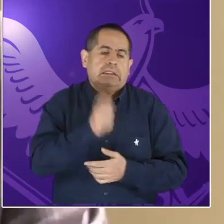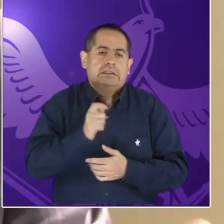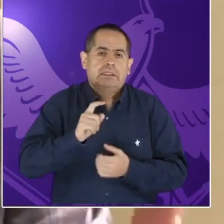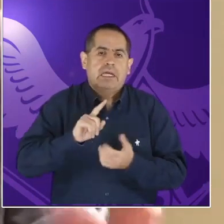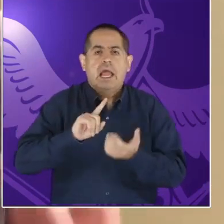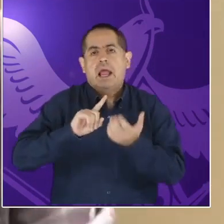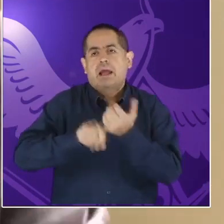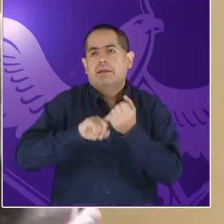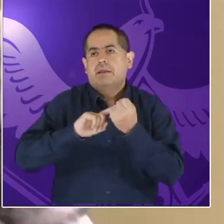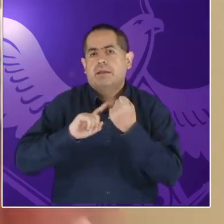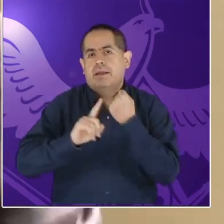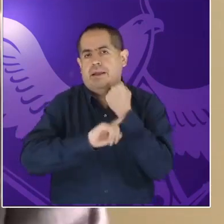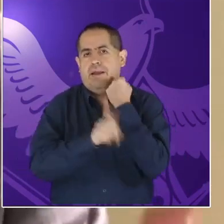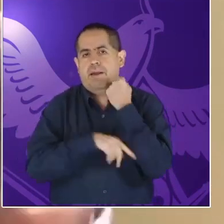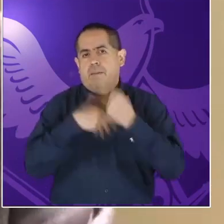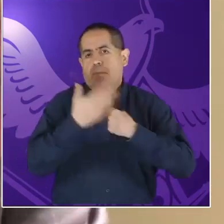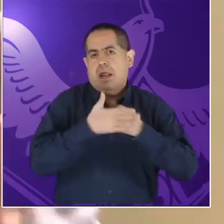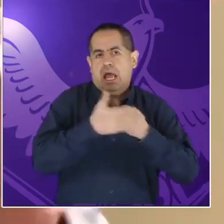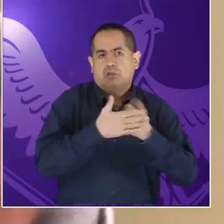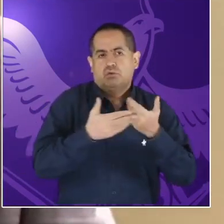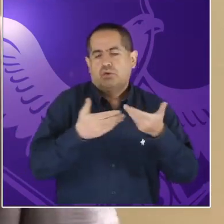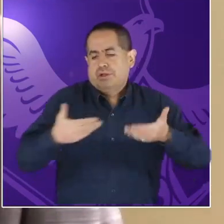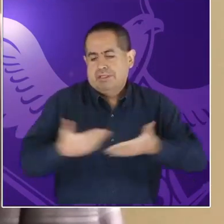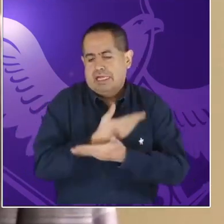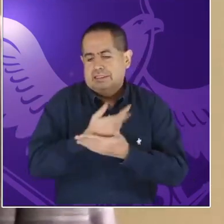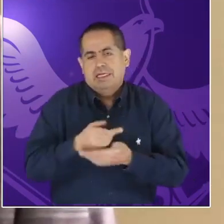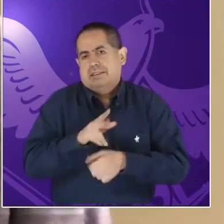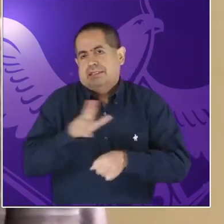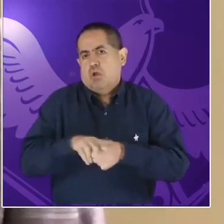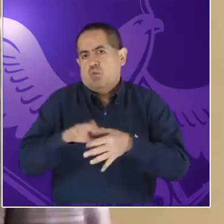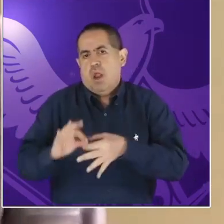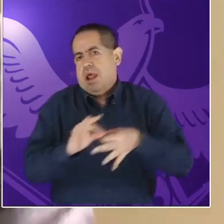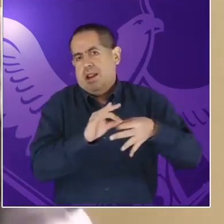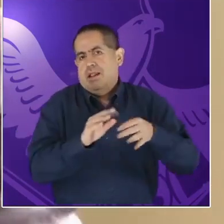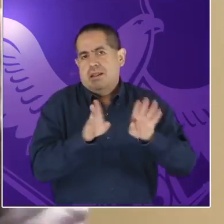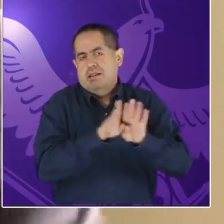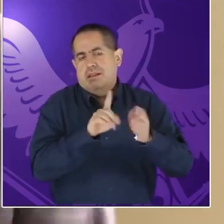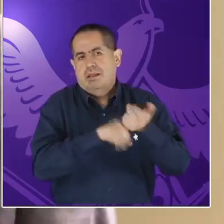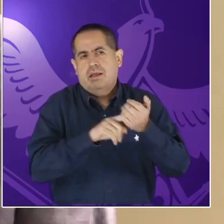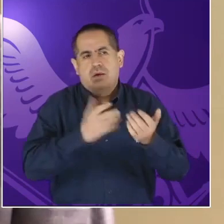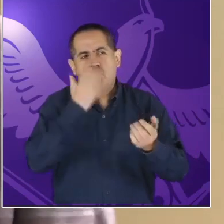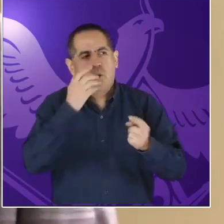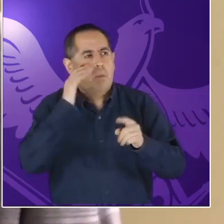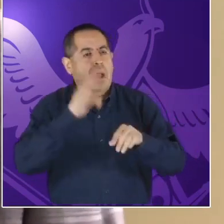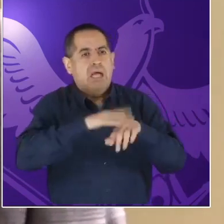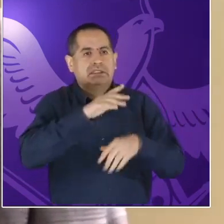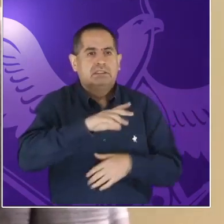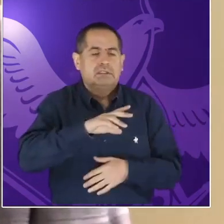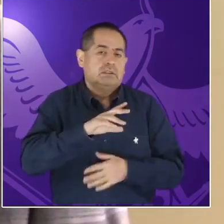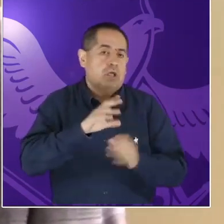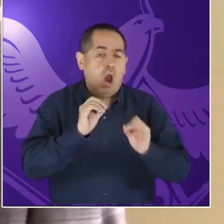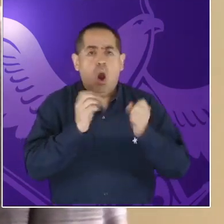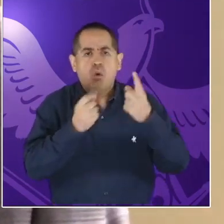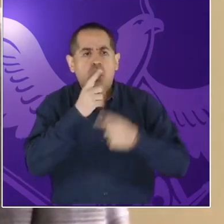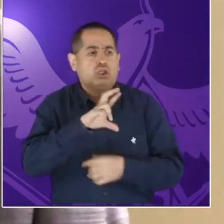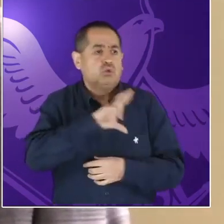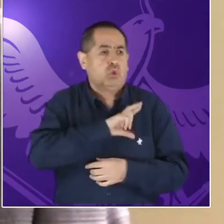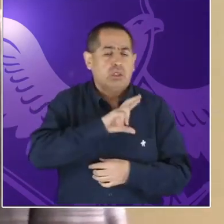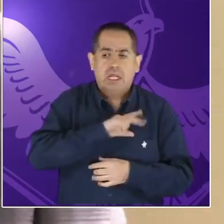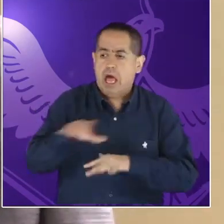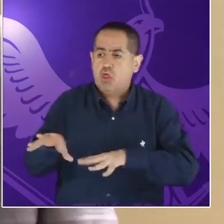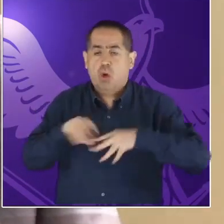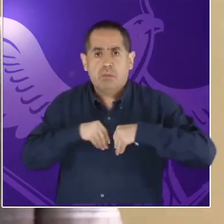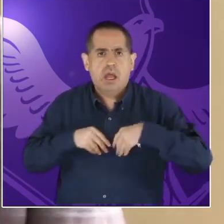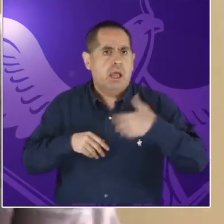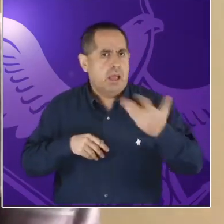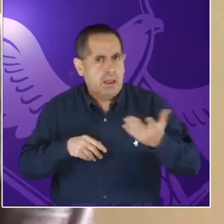el embarazo, probablemente tienen mayormente hijos e hijas biológicos, aunque sí hay mujeres solteras que adoptan.